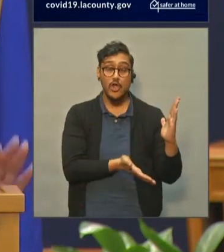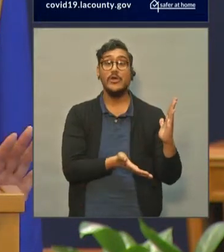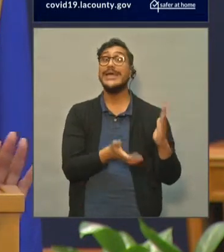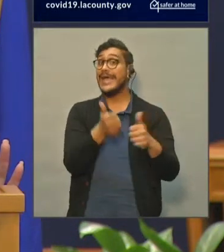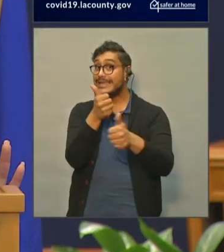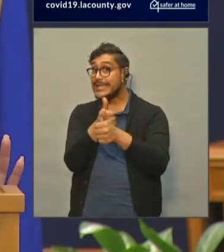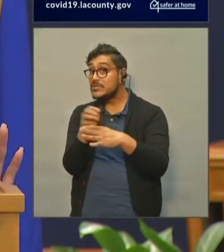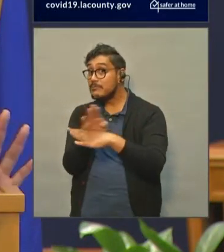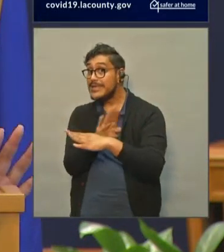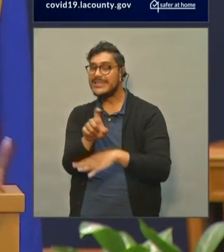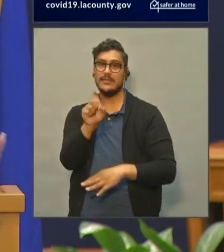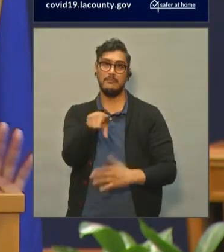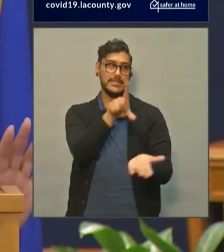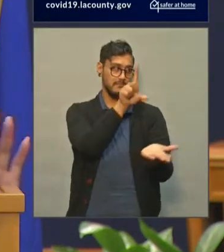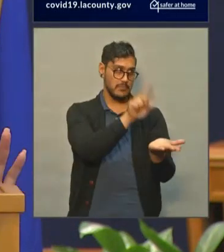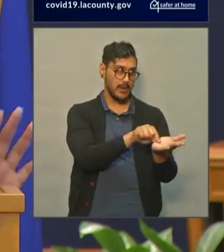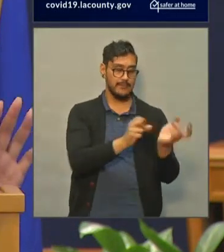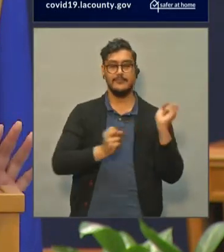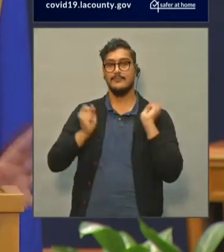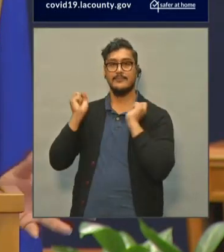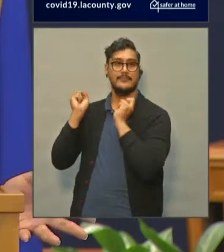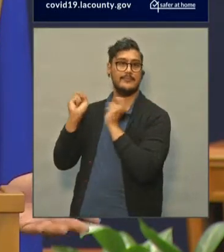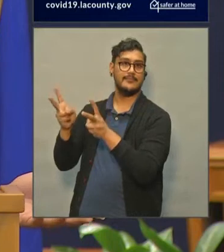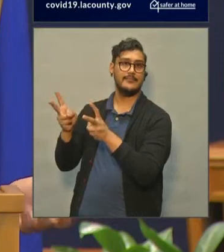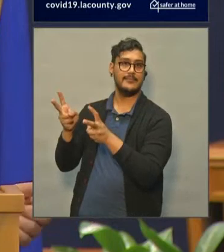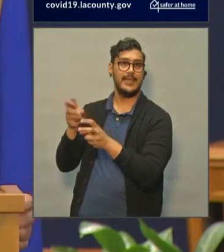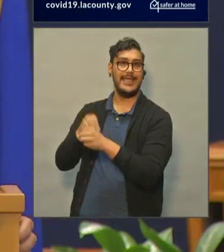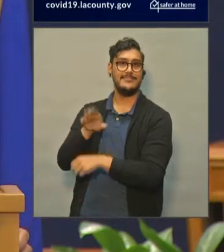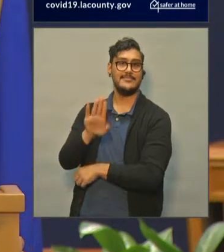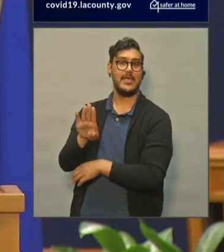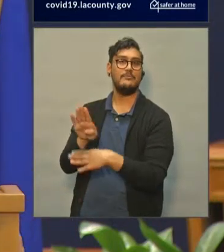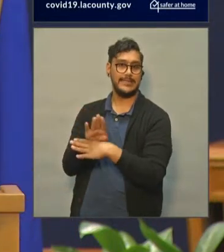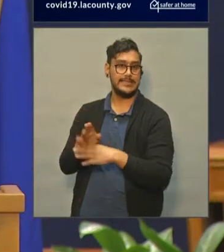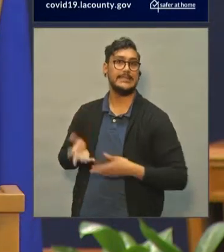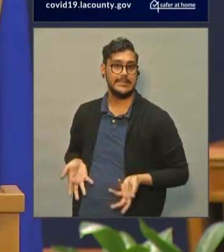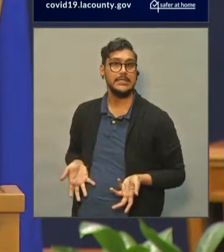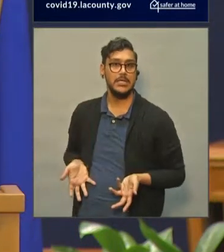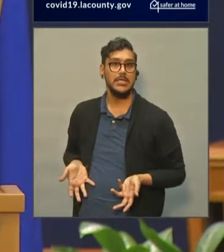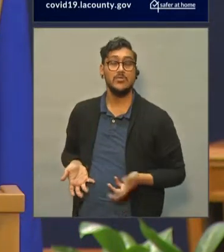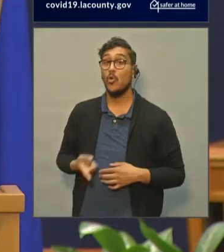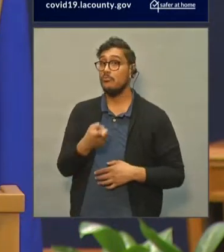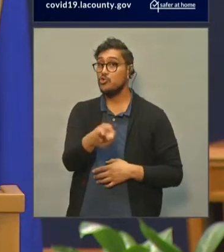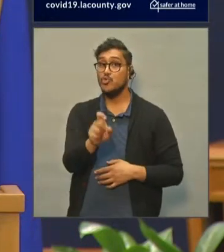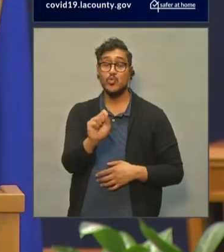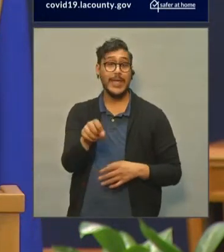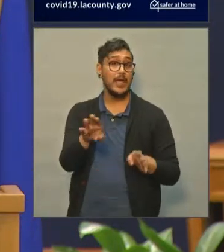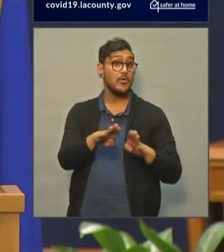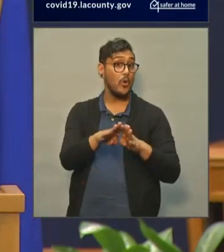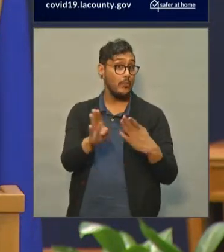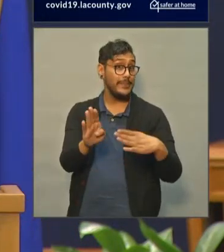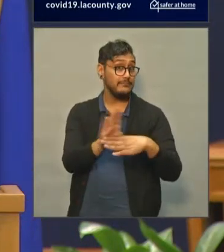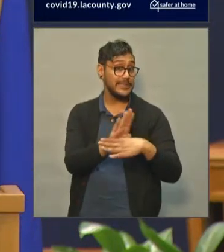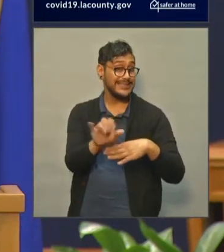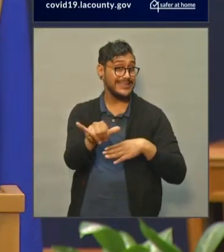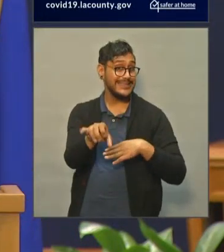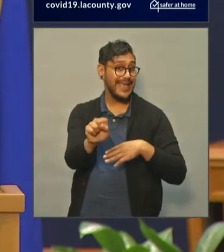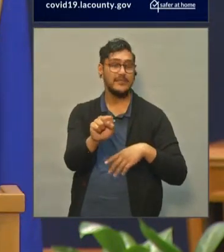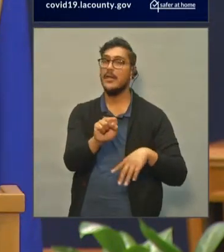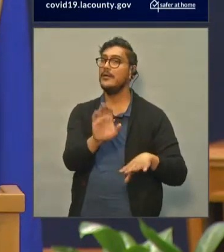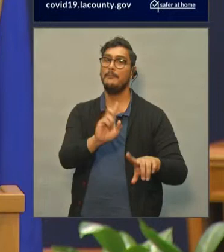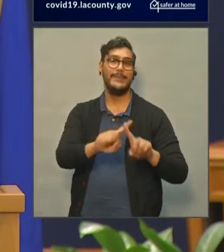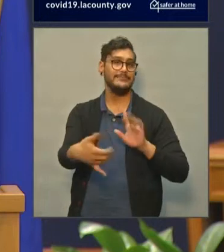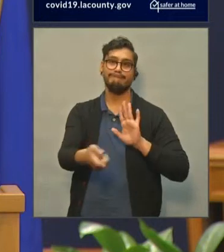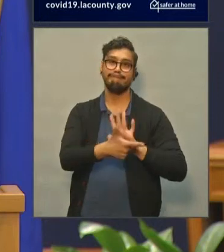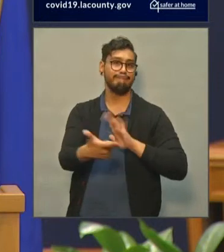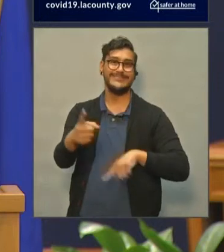lo va a tener que poner en su lugar, en su instalación. Así que se pueden abrir esas tiendas, no vamos a poder entrar a